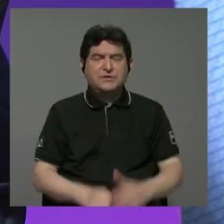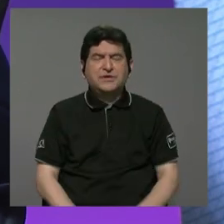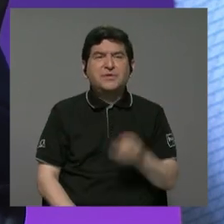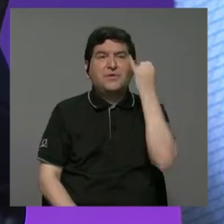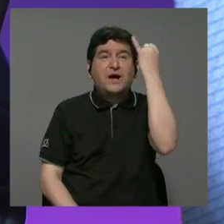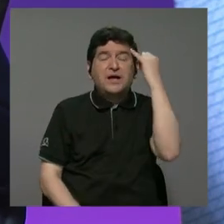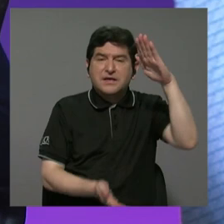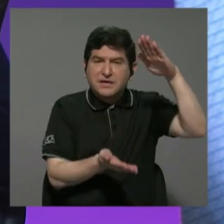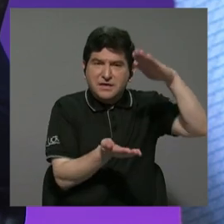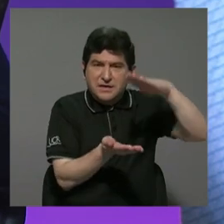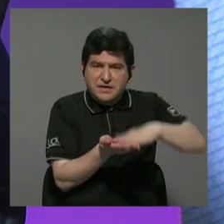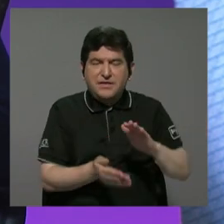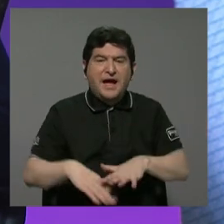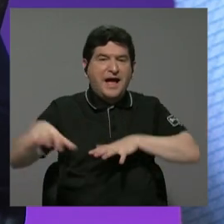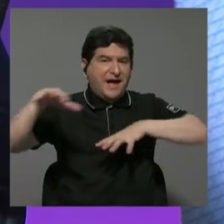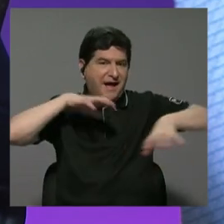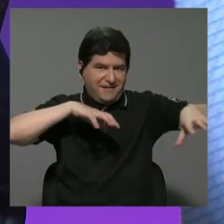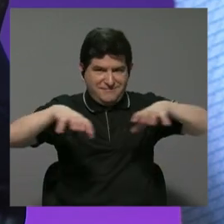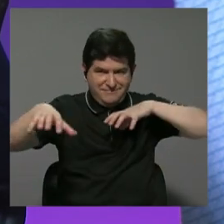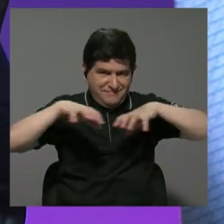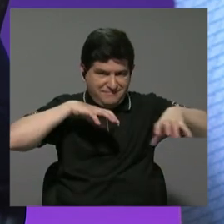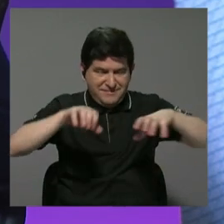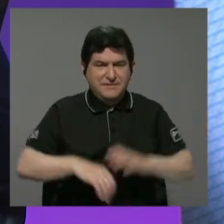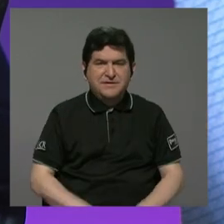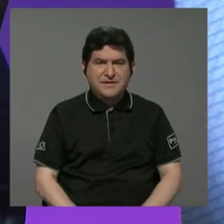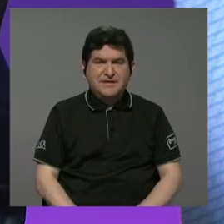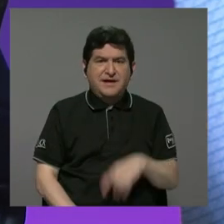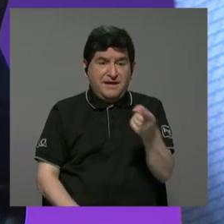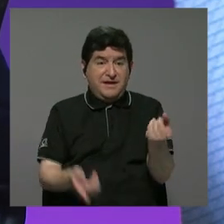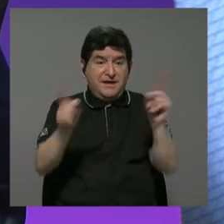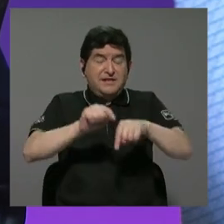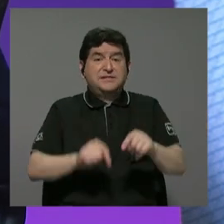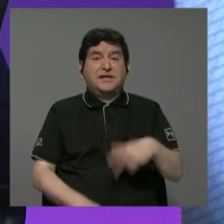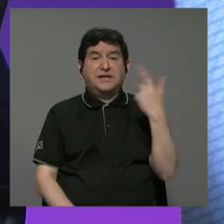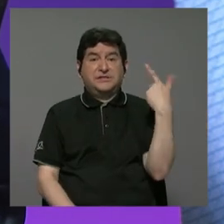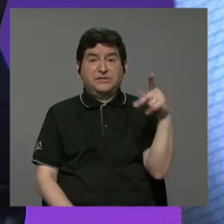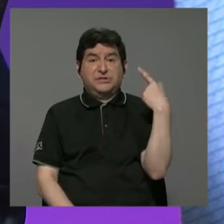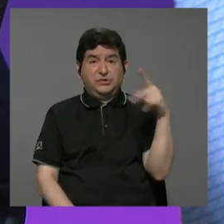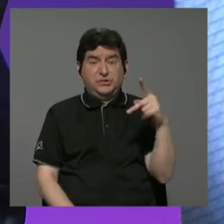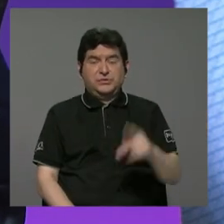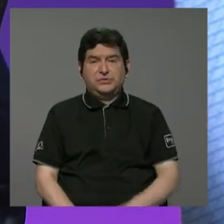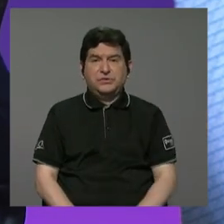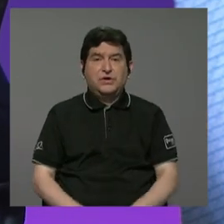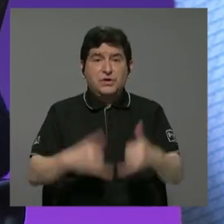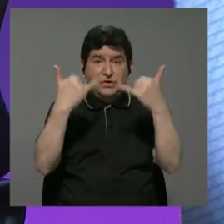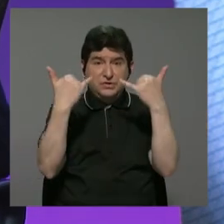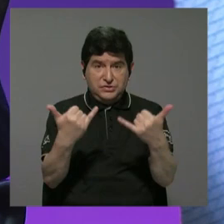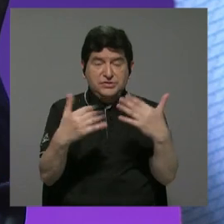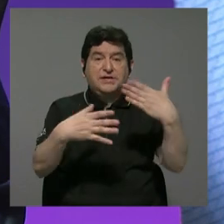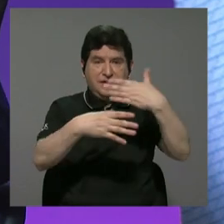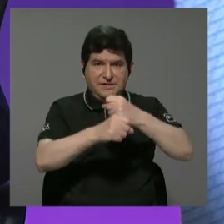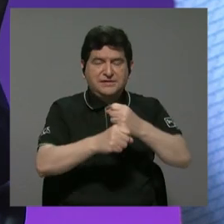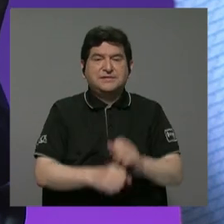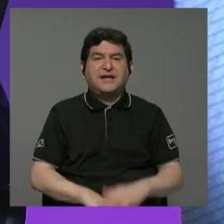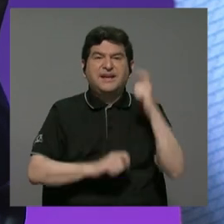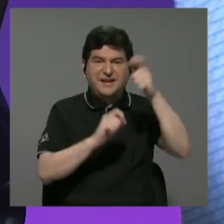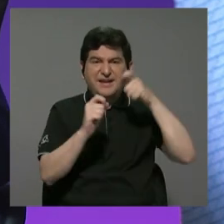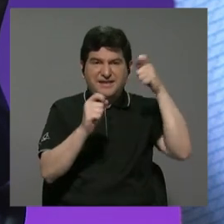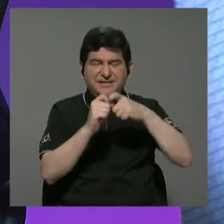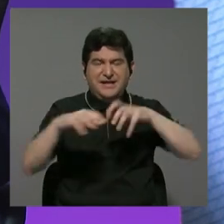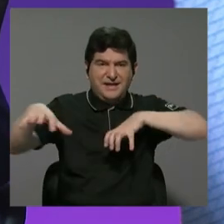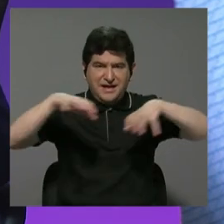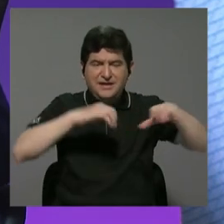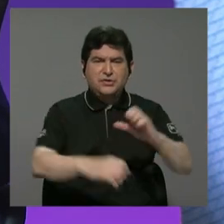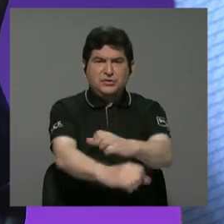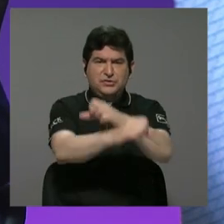hacia la baja, una de las actividades que se vería más amenazada, y como ya lo ha estado haciendo, es justamente esa actividad